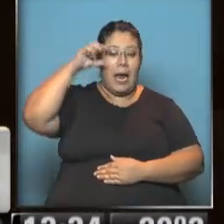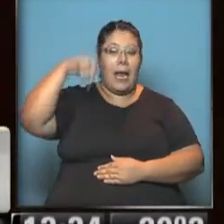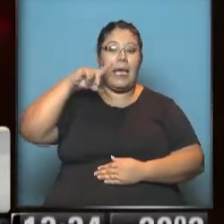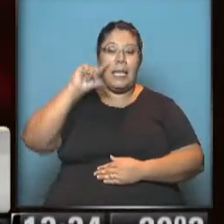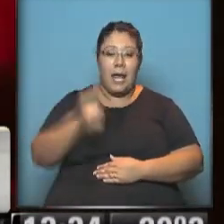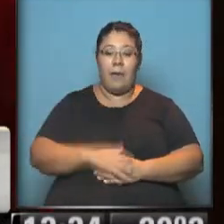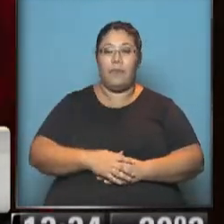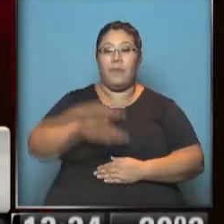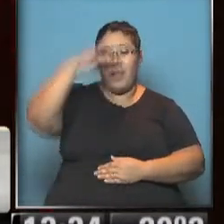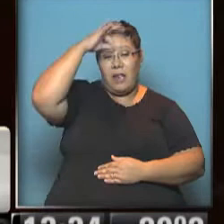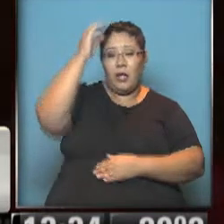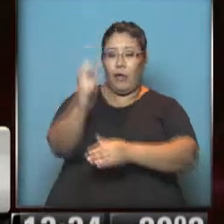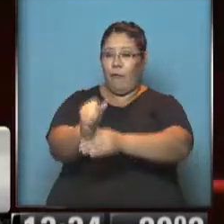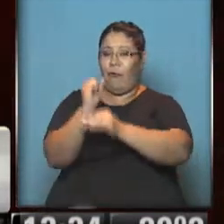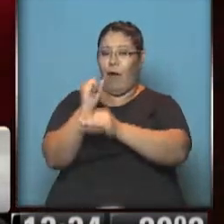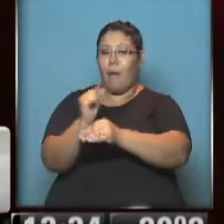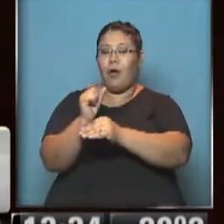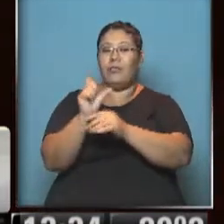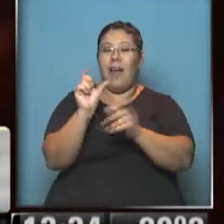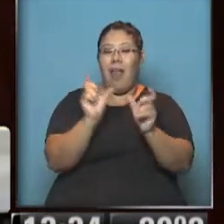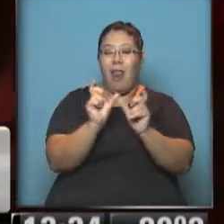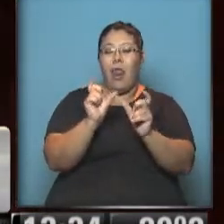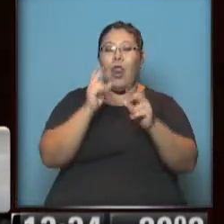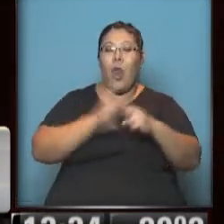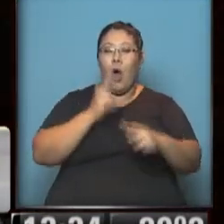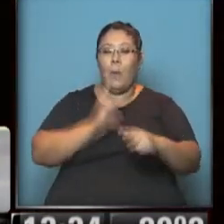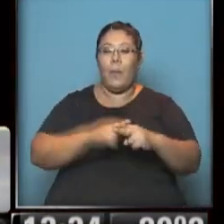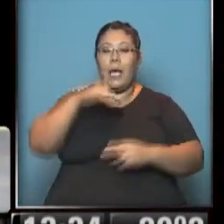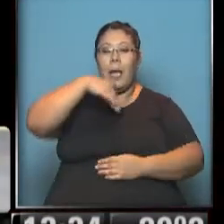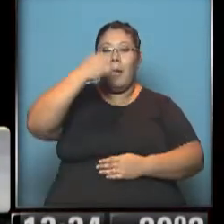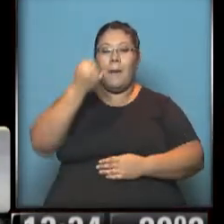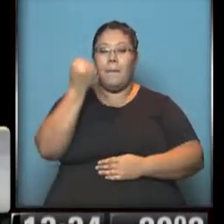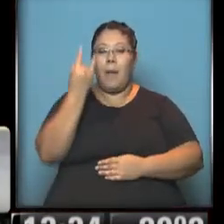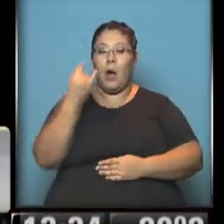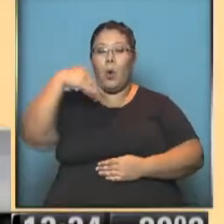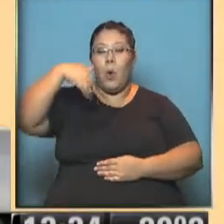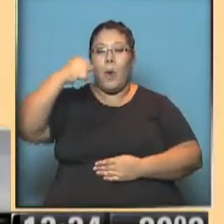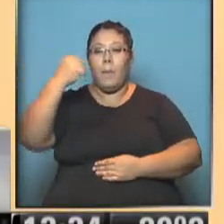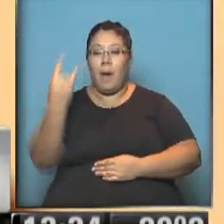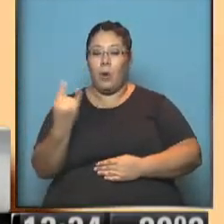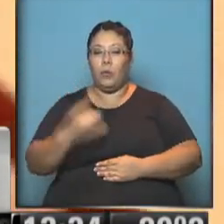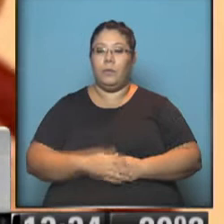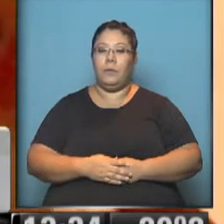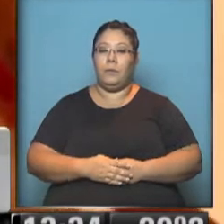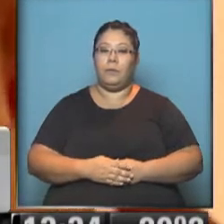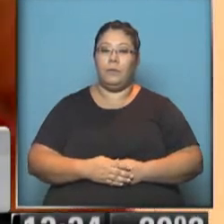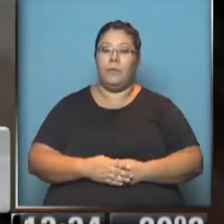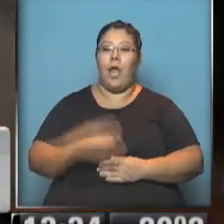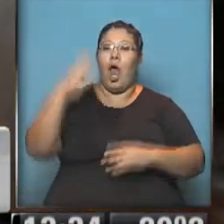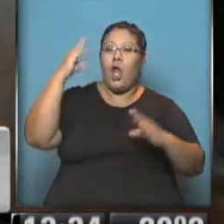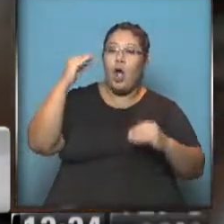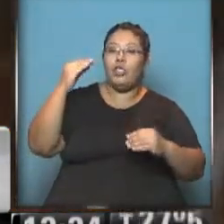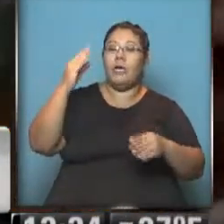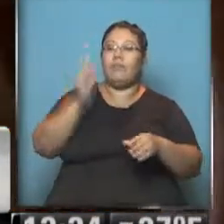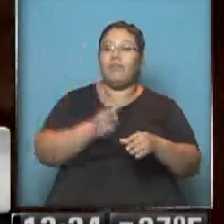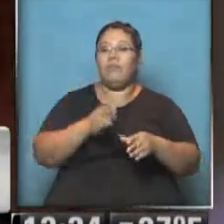uat famosa desde mediados de los 60 hasta mediados de los 90 bueno mecha y rita sobrevivientes de la noche que están intentando repasar